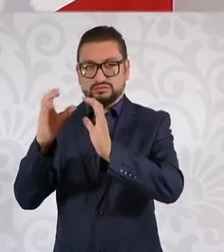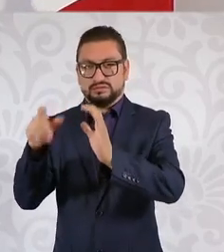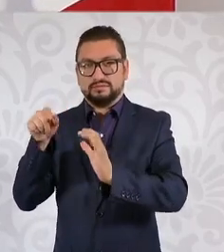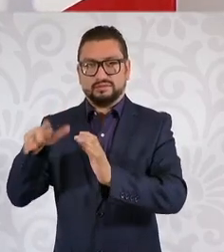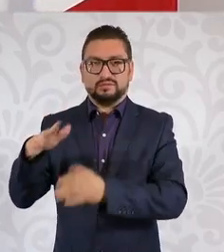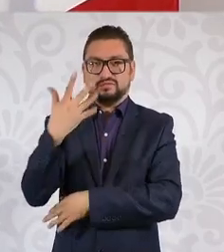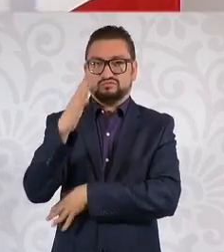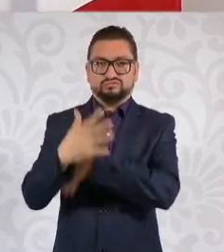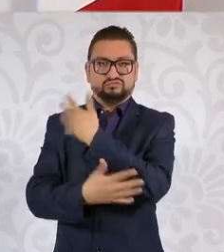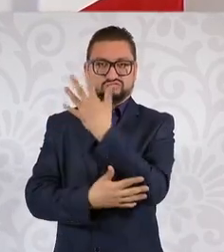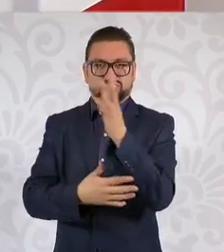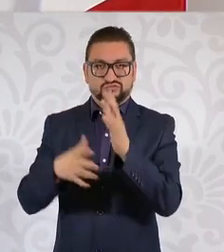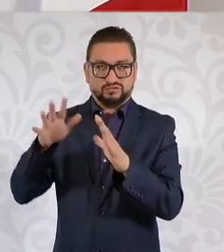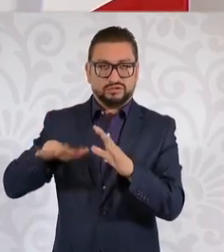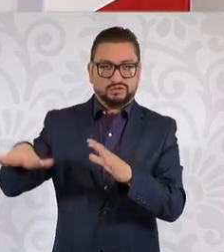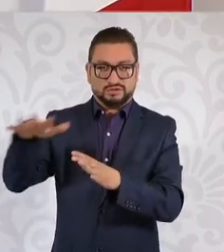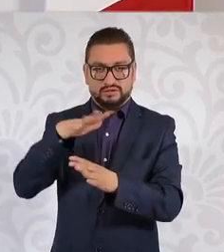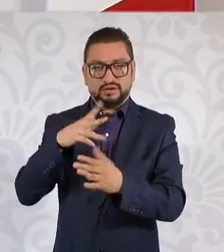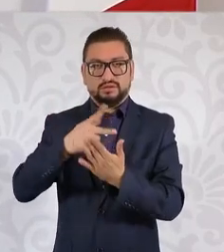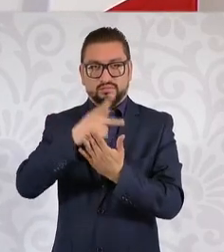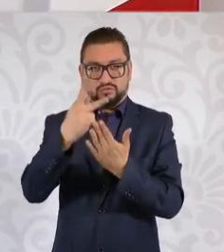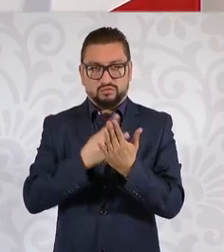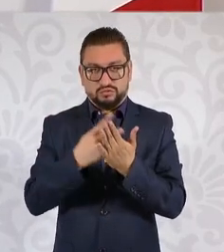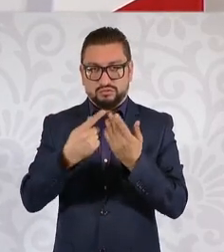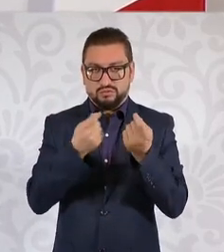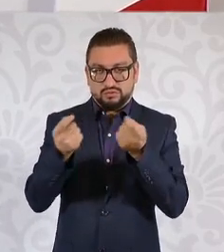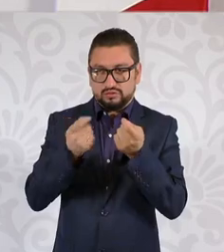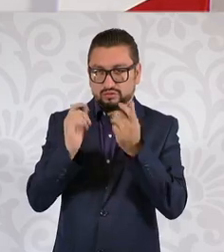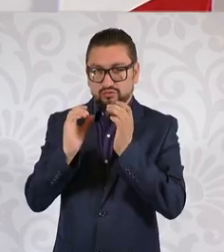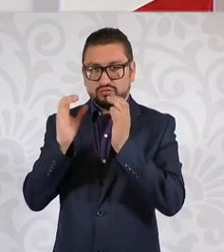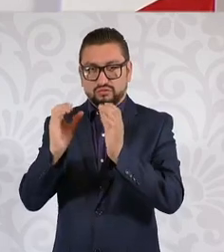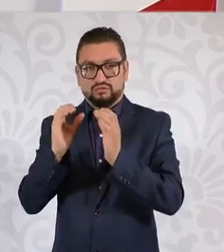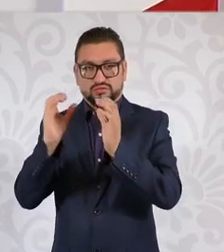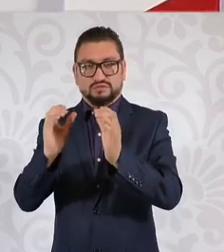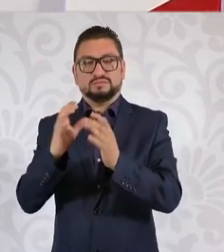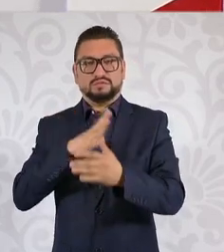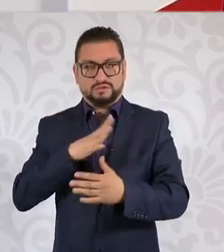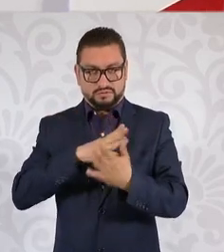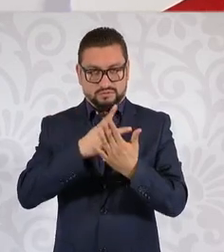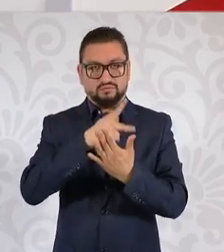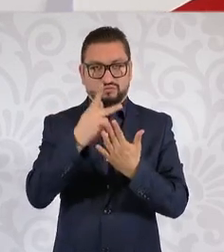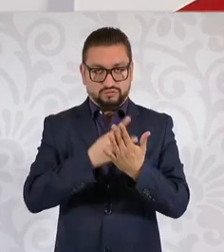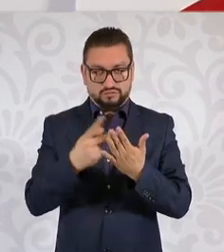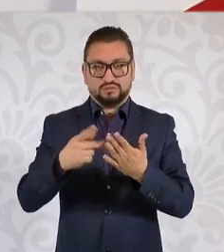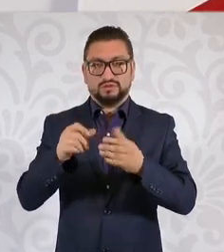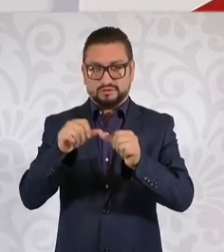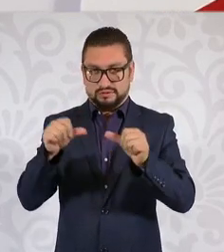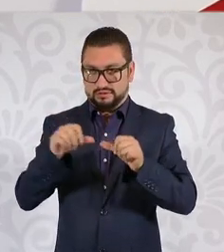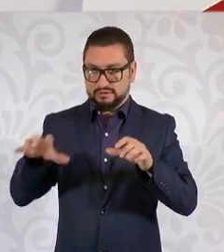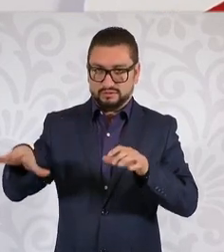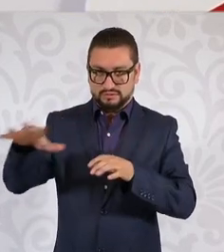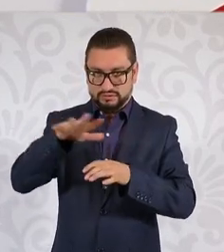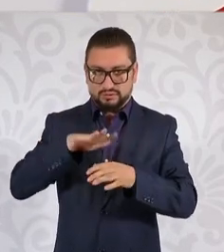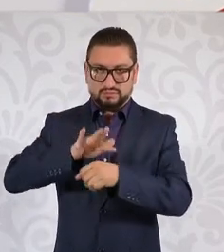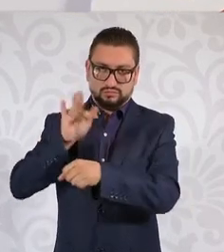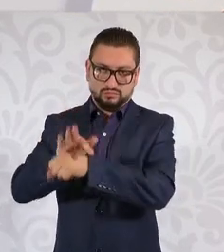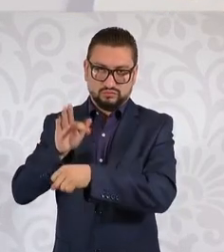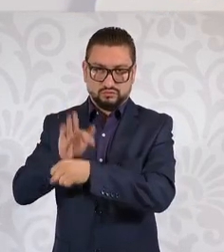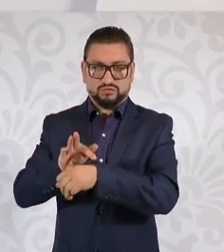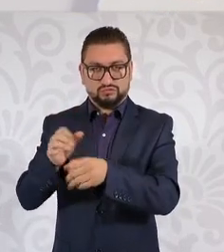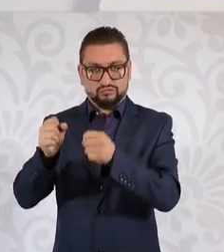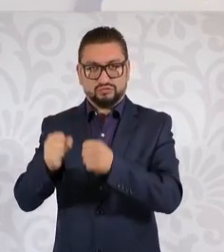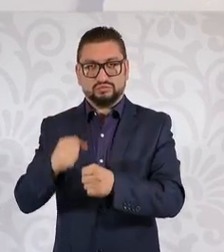tenga un, se llama programa de manejo. Todas las áreas naturales protegidas deben tener un programa de manejo para